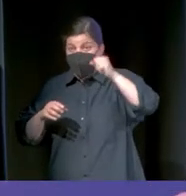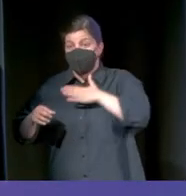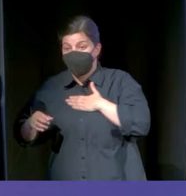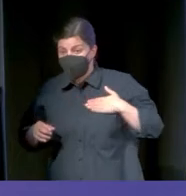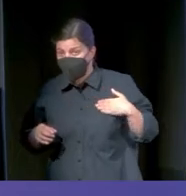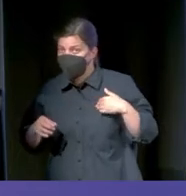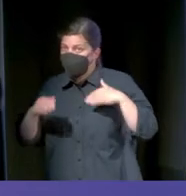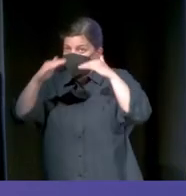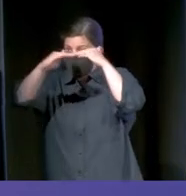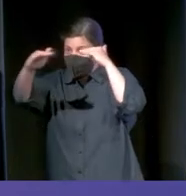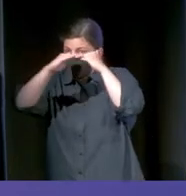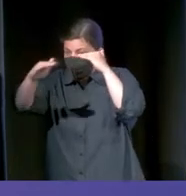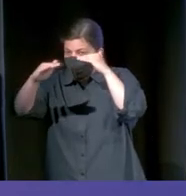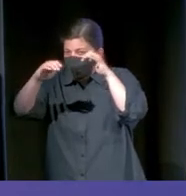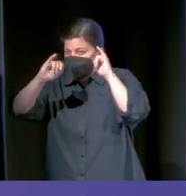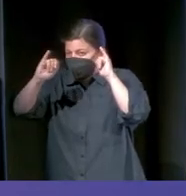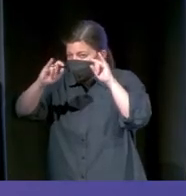que no el techo solo